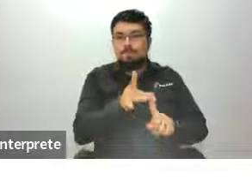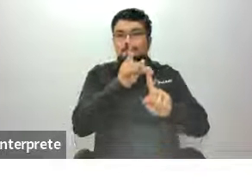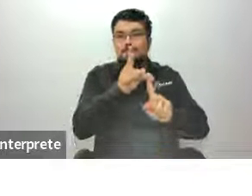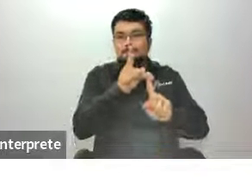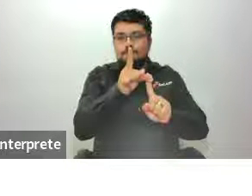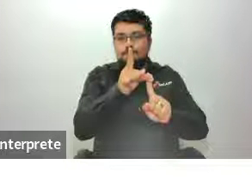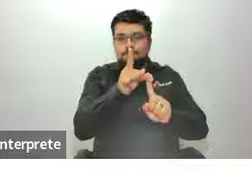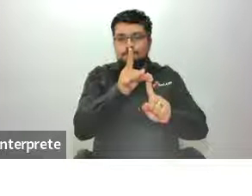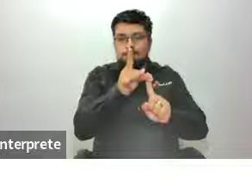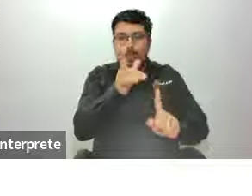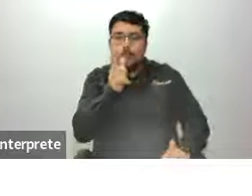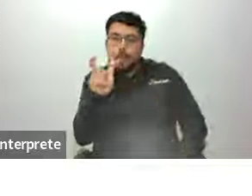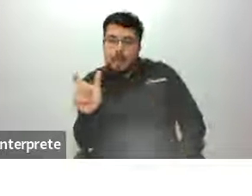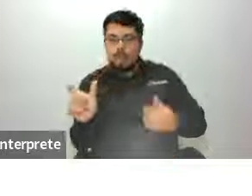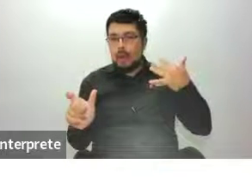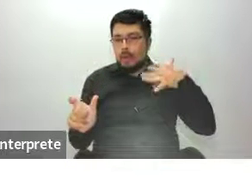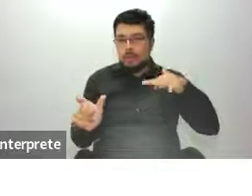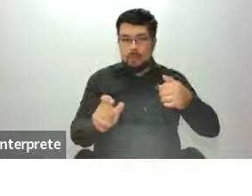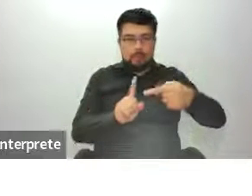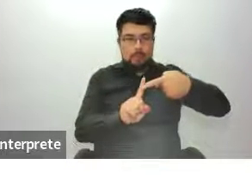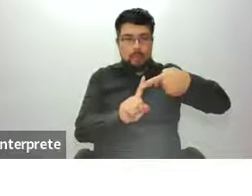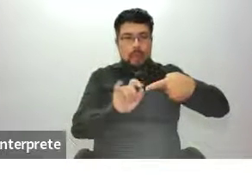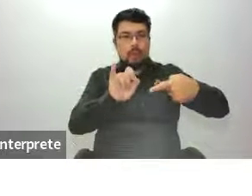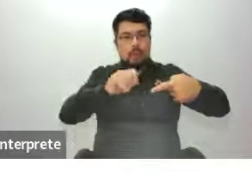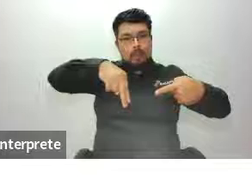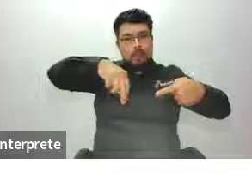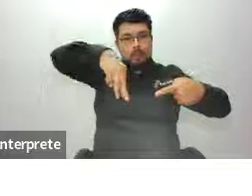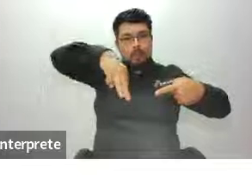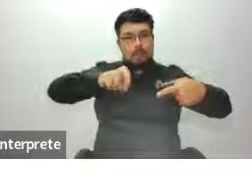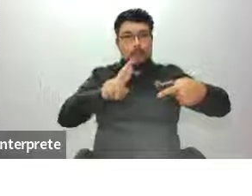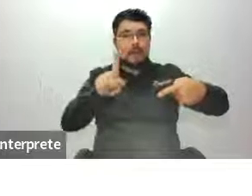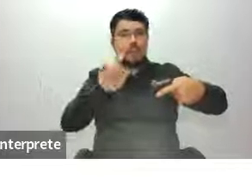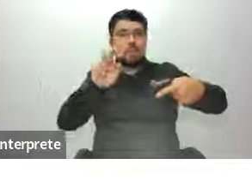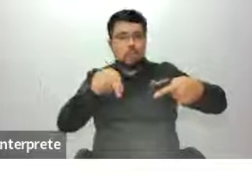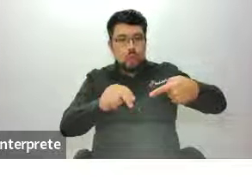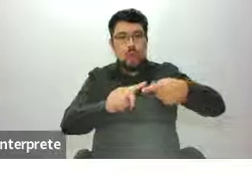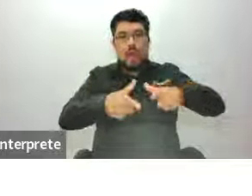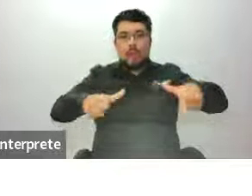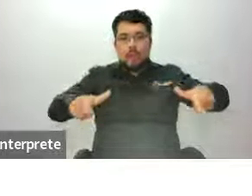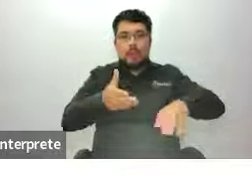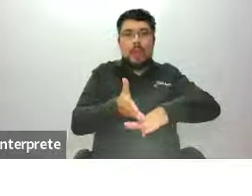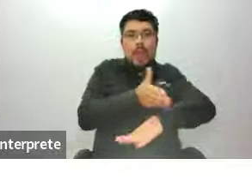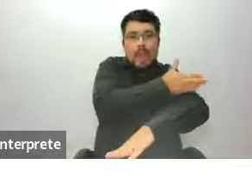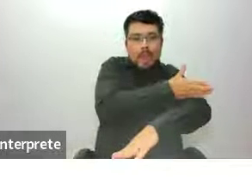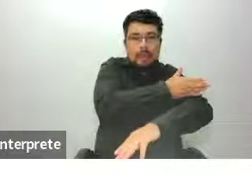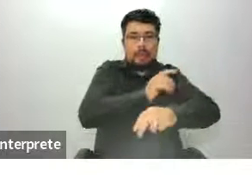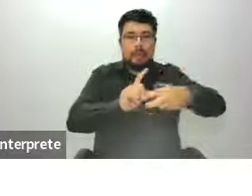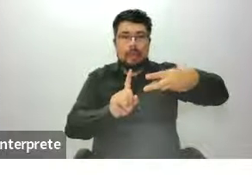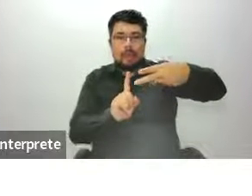son muy importantes: la inmersión lingüística temprana y la adquisición temprana del lenguaje,